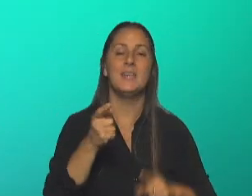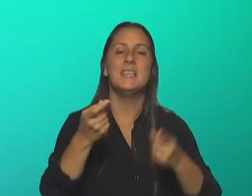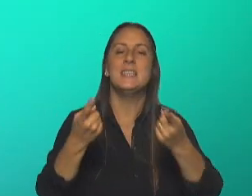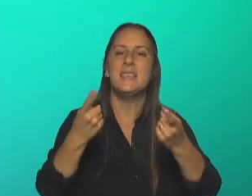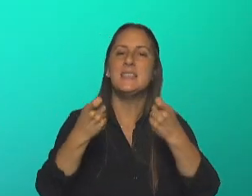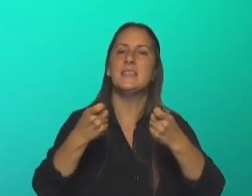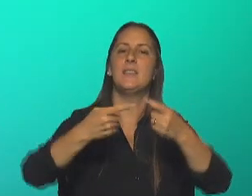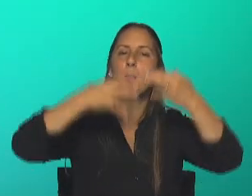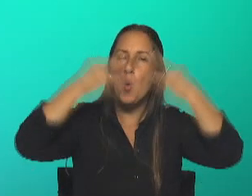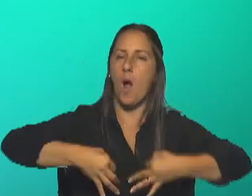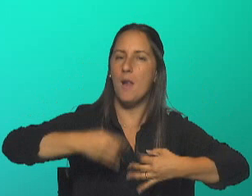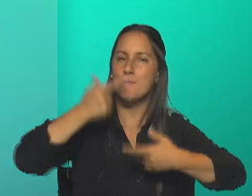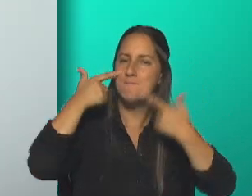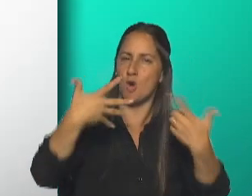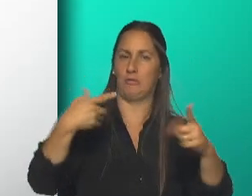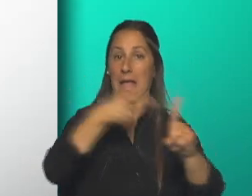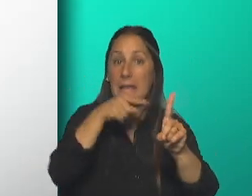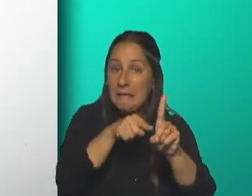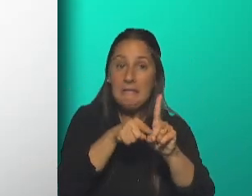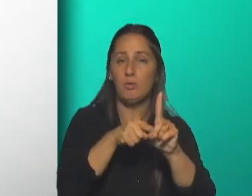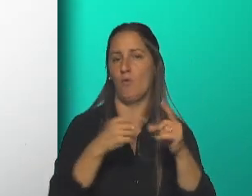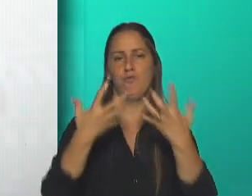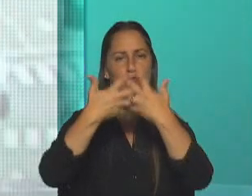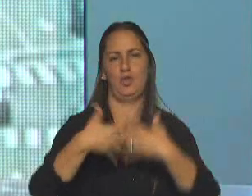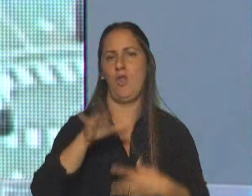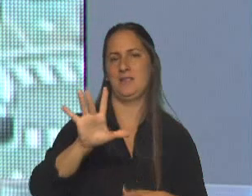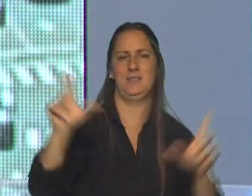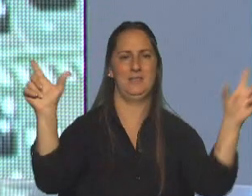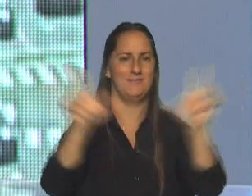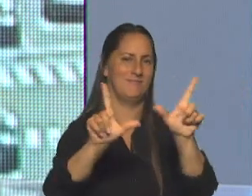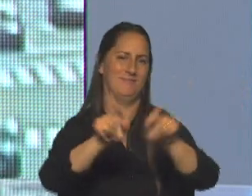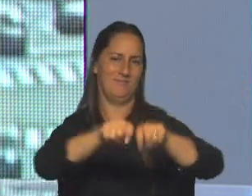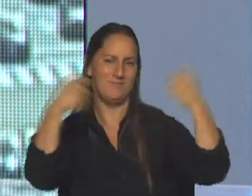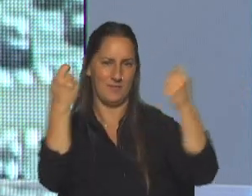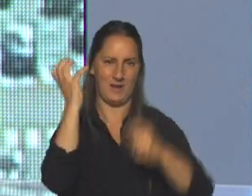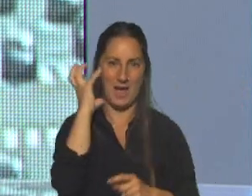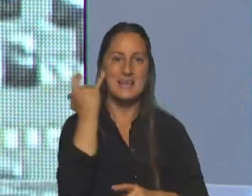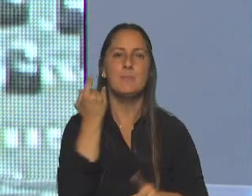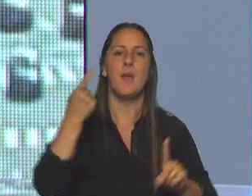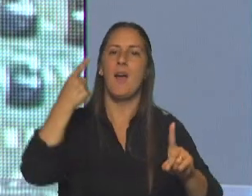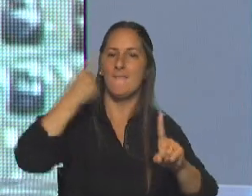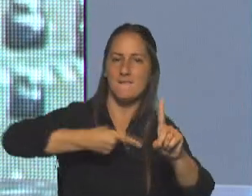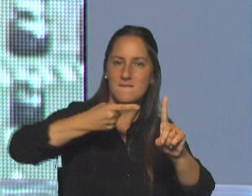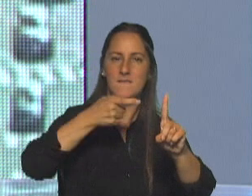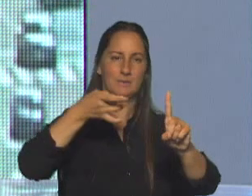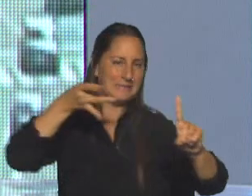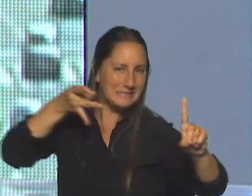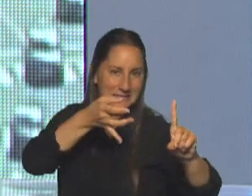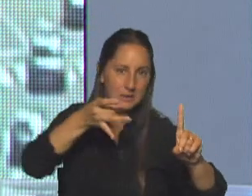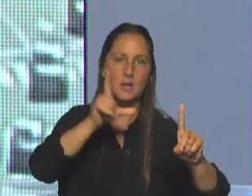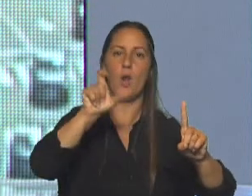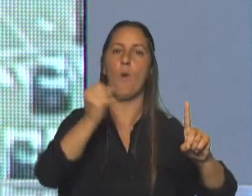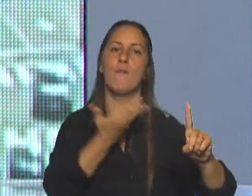legitimador de esos mensajes y esa es la función de los medios de comunicación. Por eso siempre que tenés lawfare vas a tener las operaciones de prensa y las